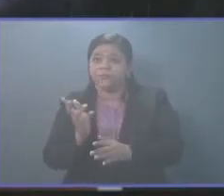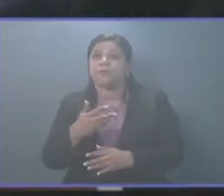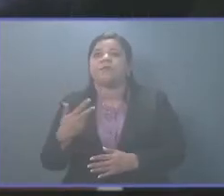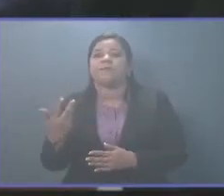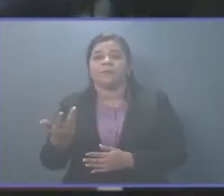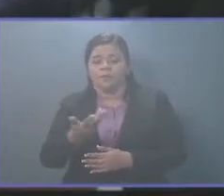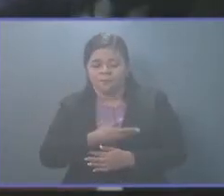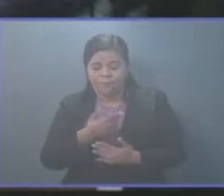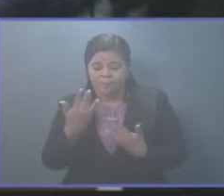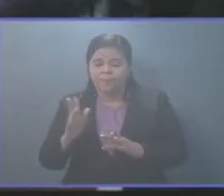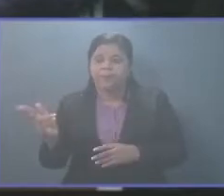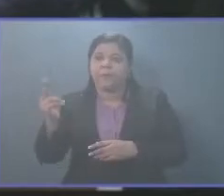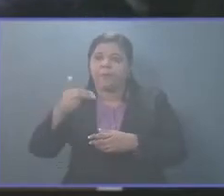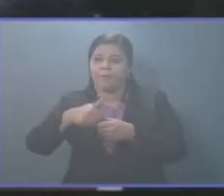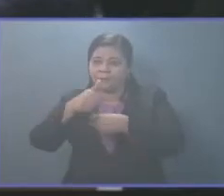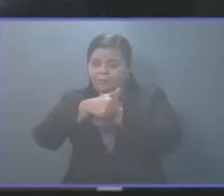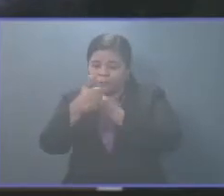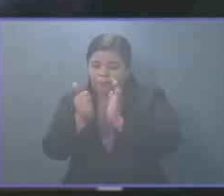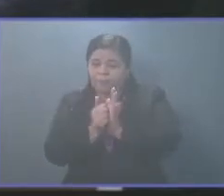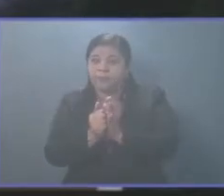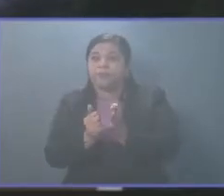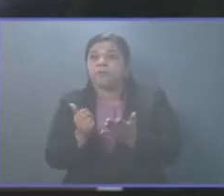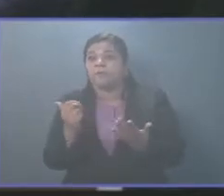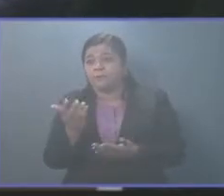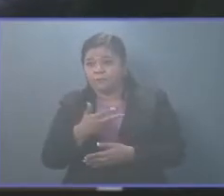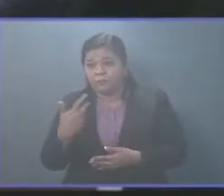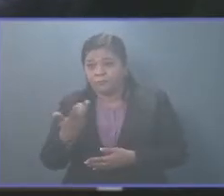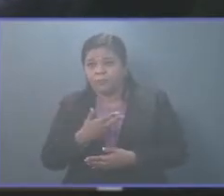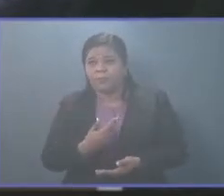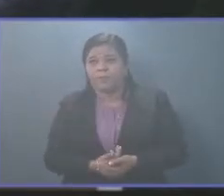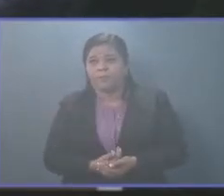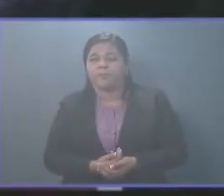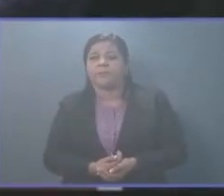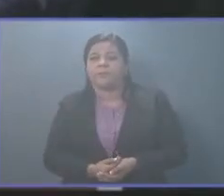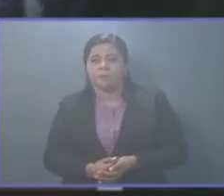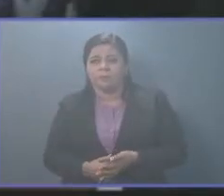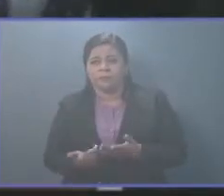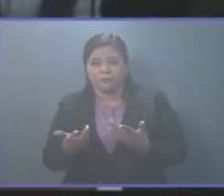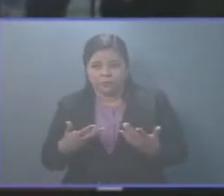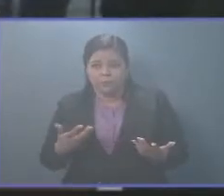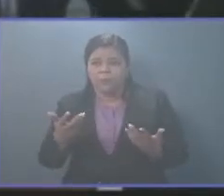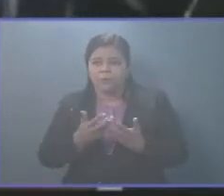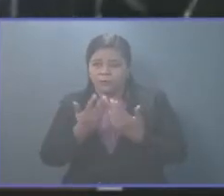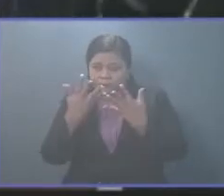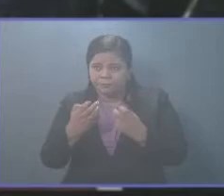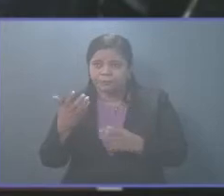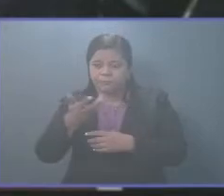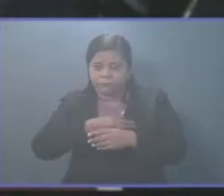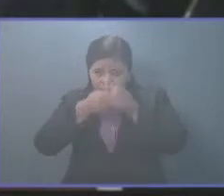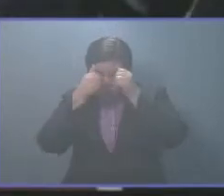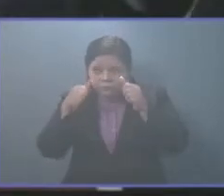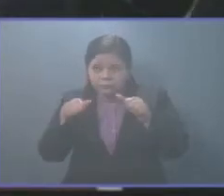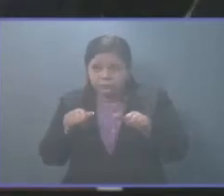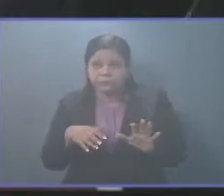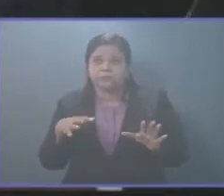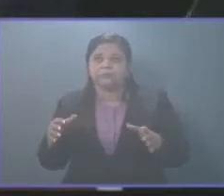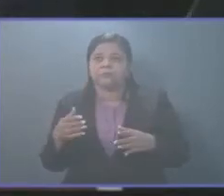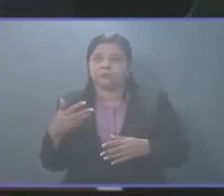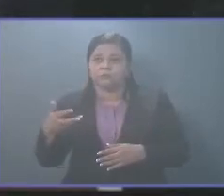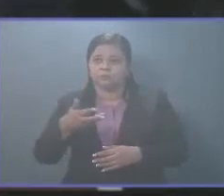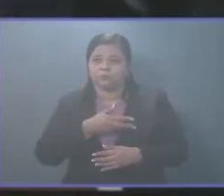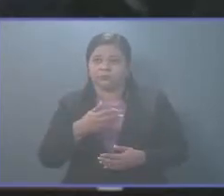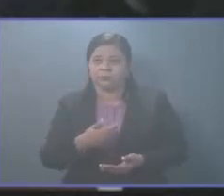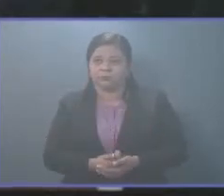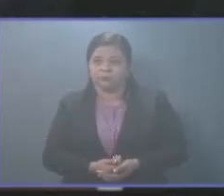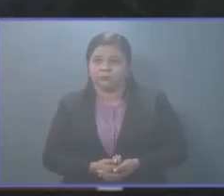recibido de la Asamblea Legislativa. Para nosotros es claro, no es un tema de que ustedes van a hacer imputaciones porque no tienen facultades.